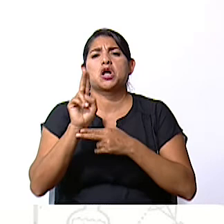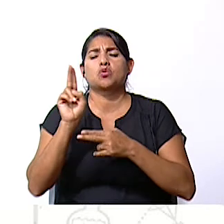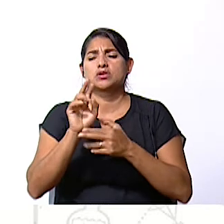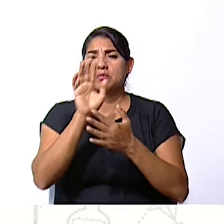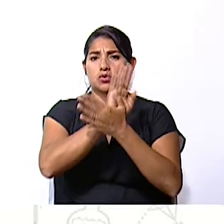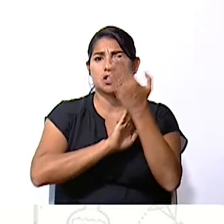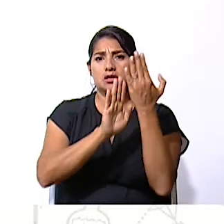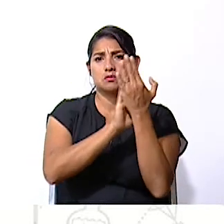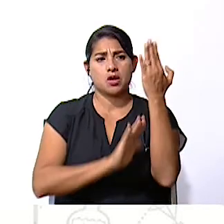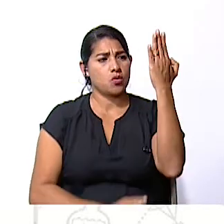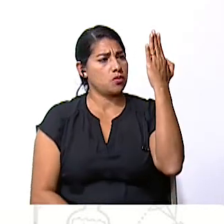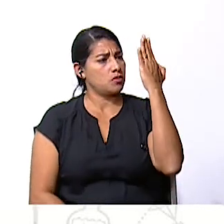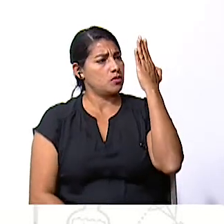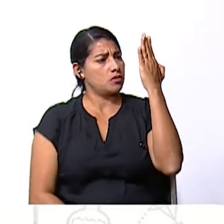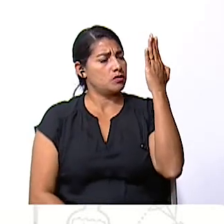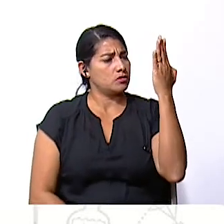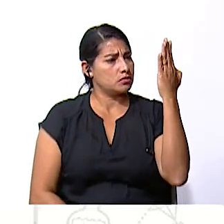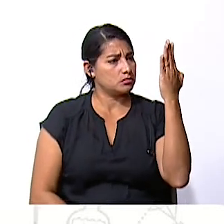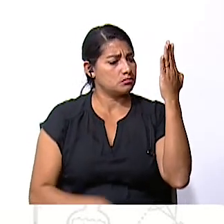espejo?